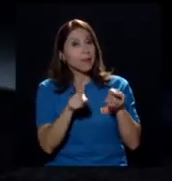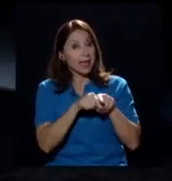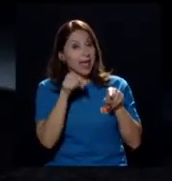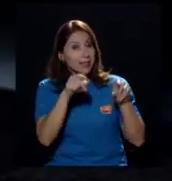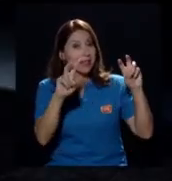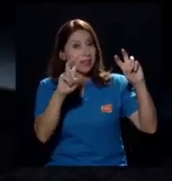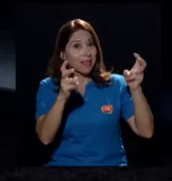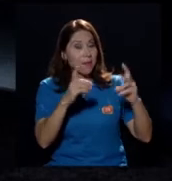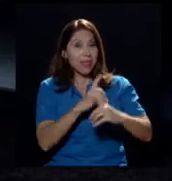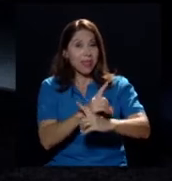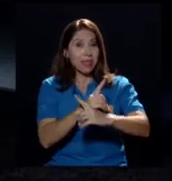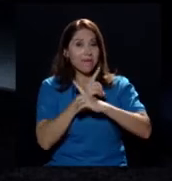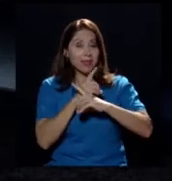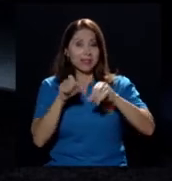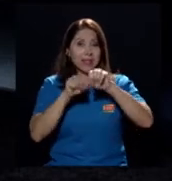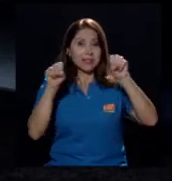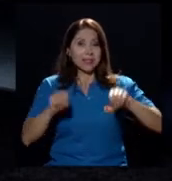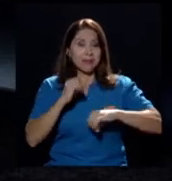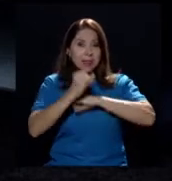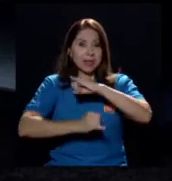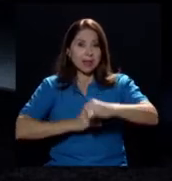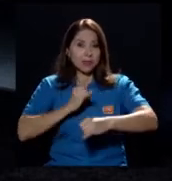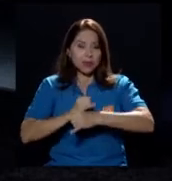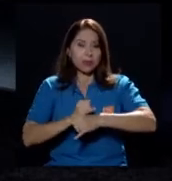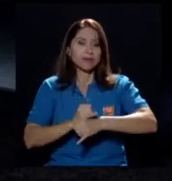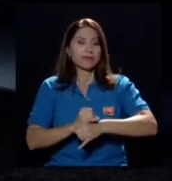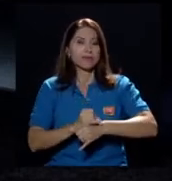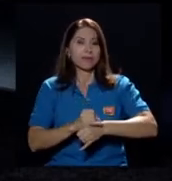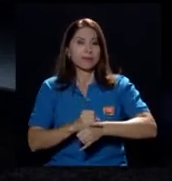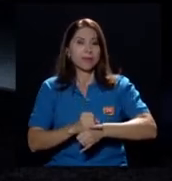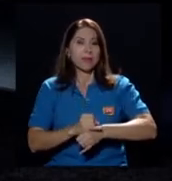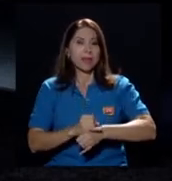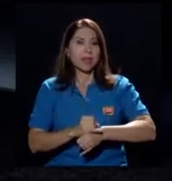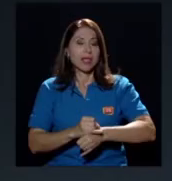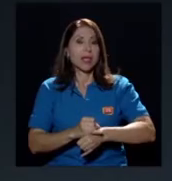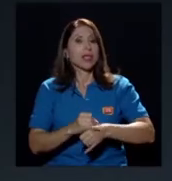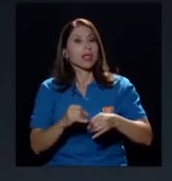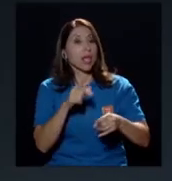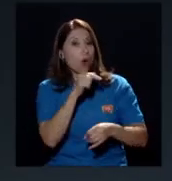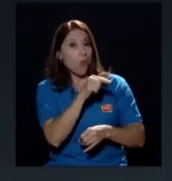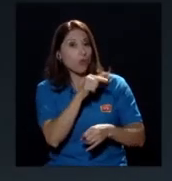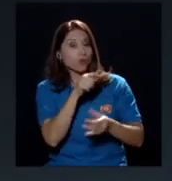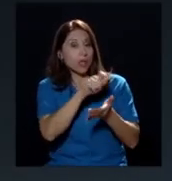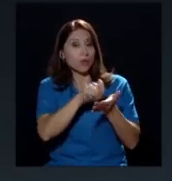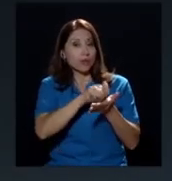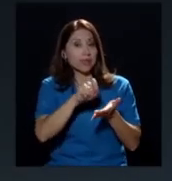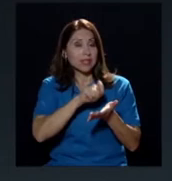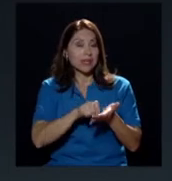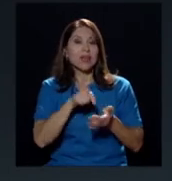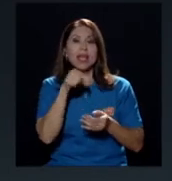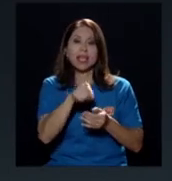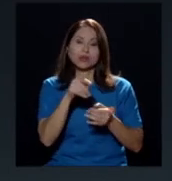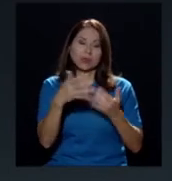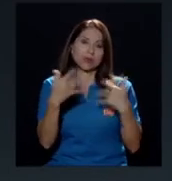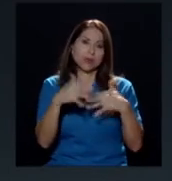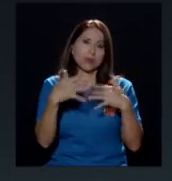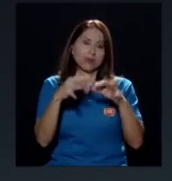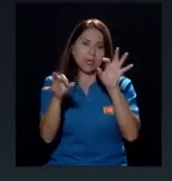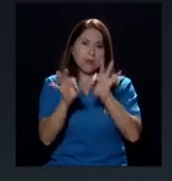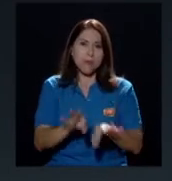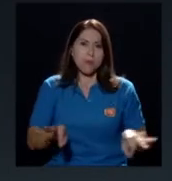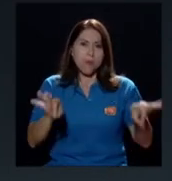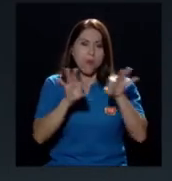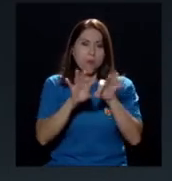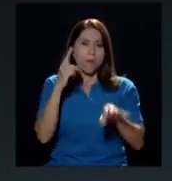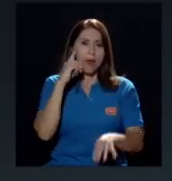defensa del sistema internacional que es y usted lo destaca a través del libro lo importante importantísimo para costa